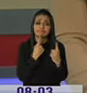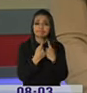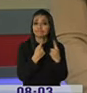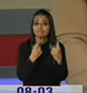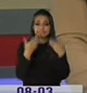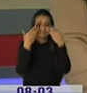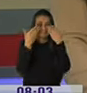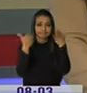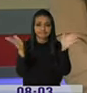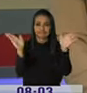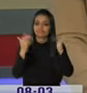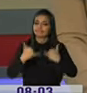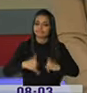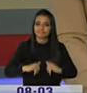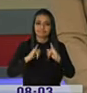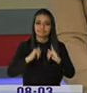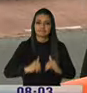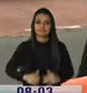diálogo seguirán abiertas.